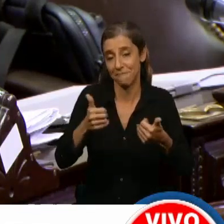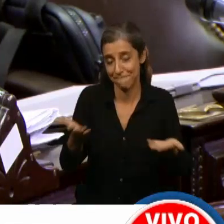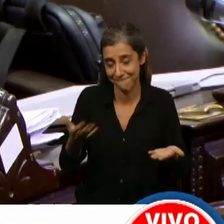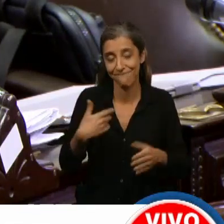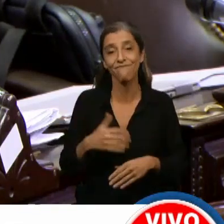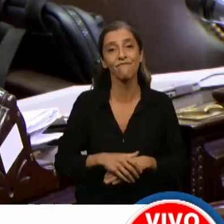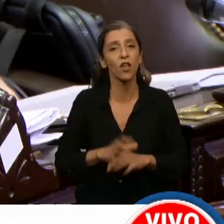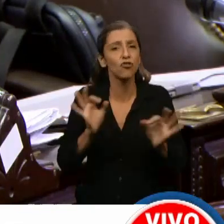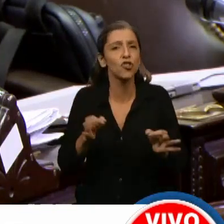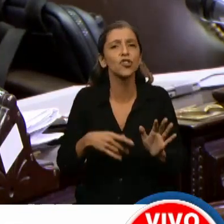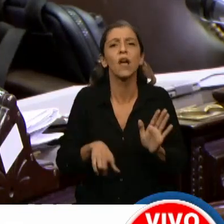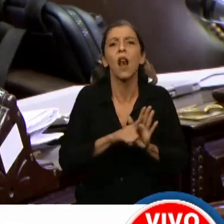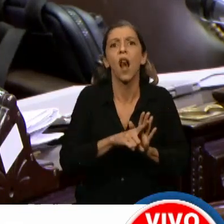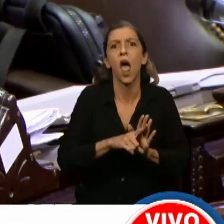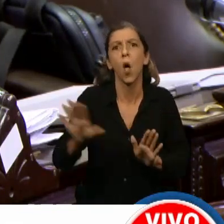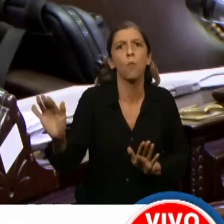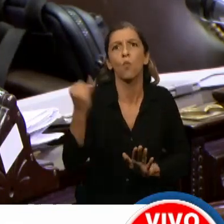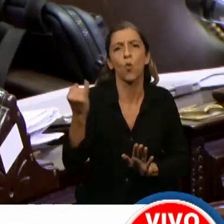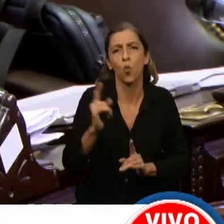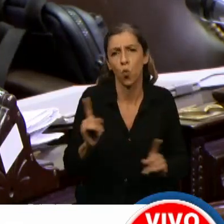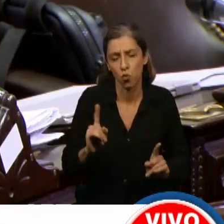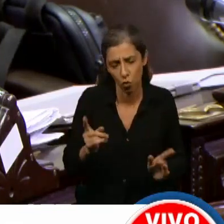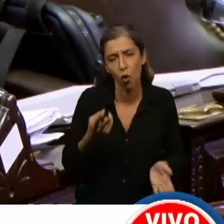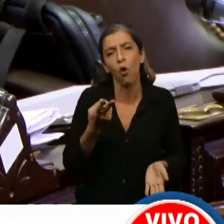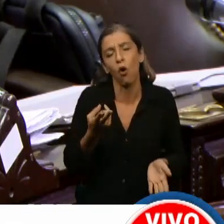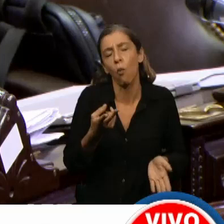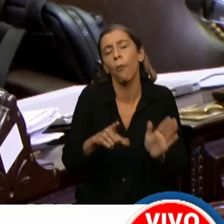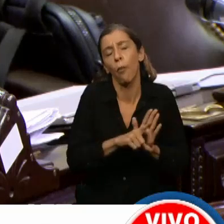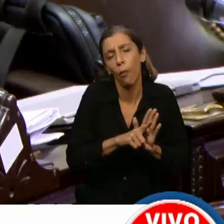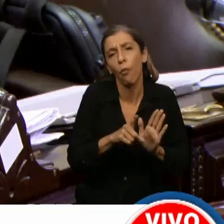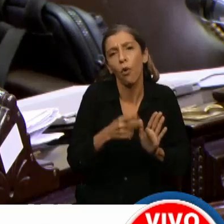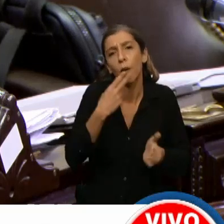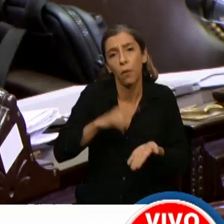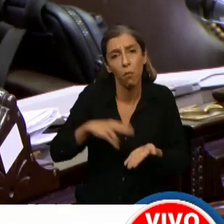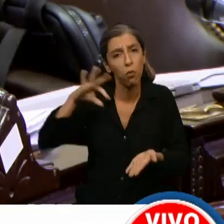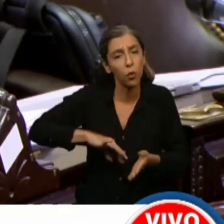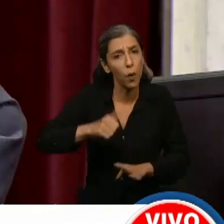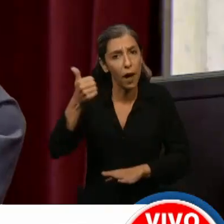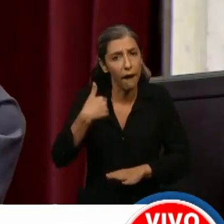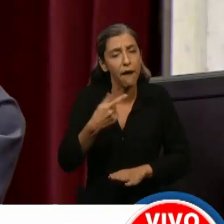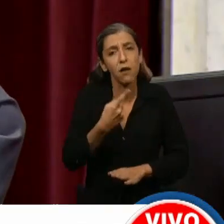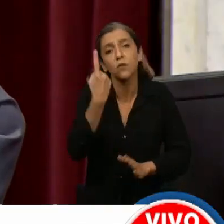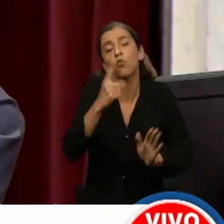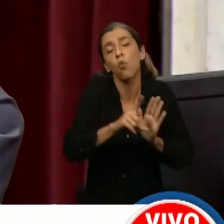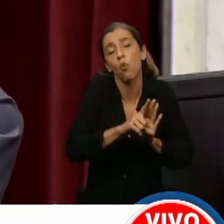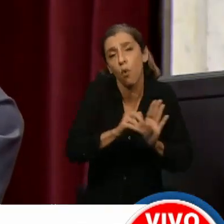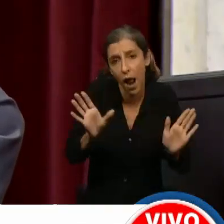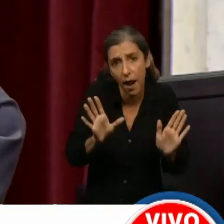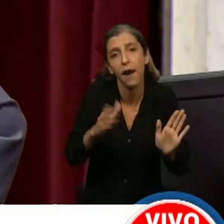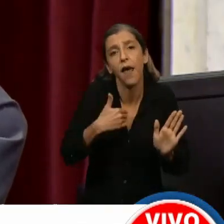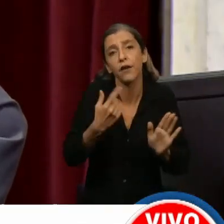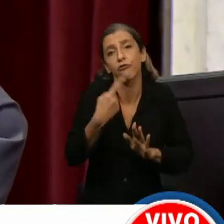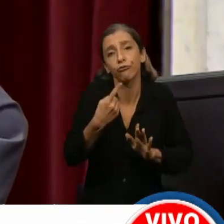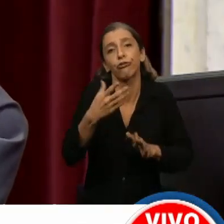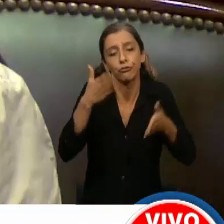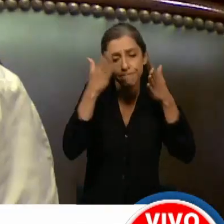ley óptima la que estamos tratando. La ley de impuesto a las ganancias es una de las pocas leyes que tenemos que tratar de mirar con